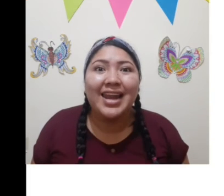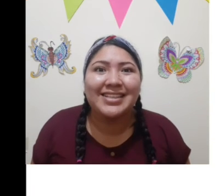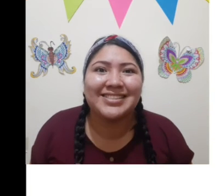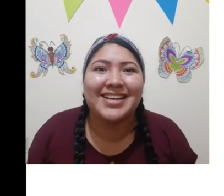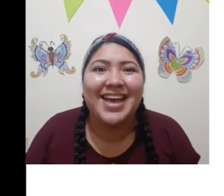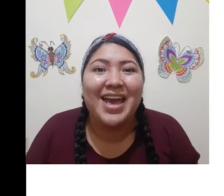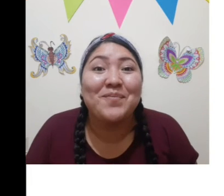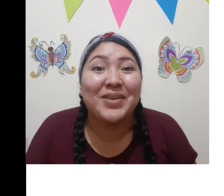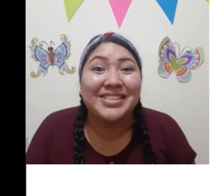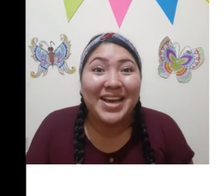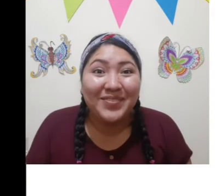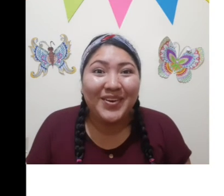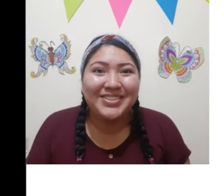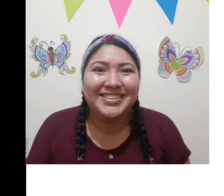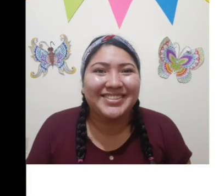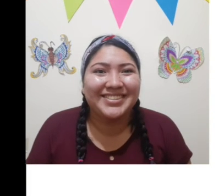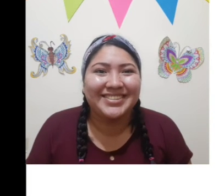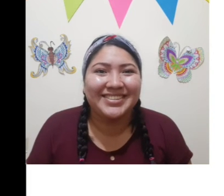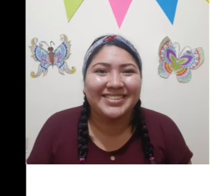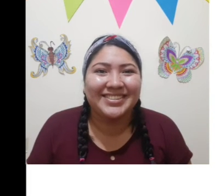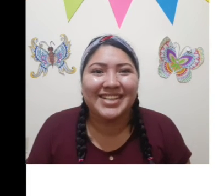vocales empecemos